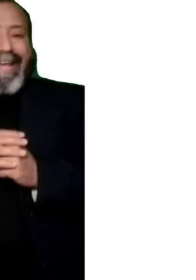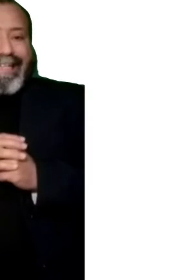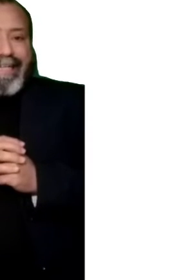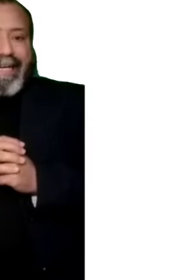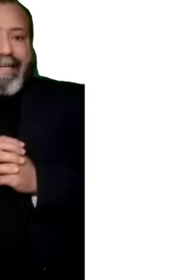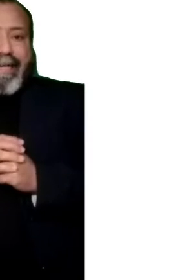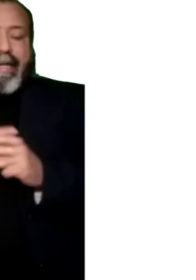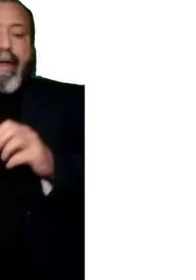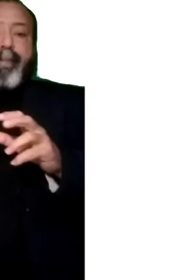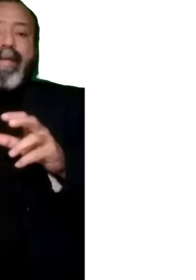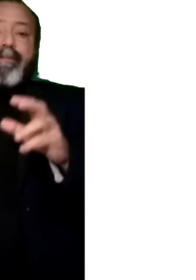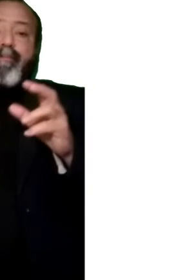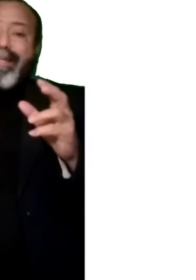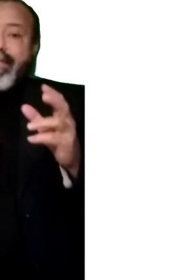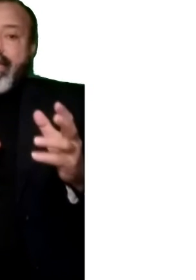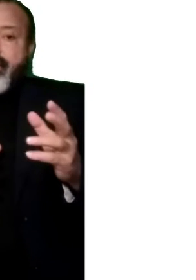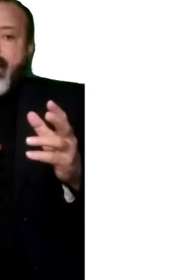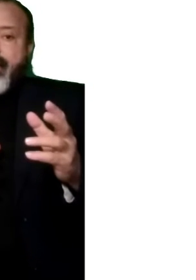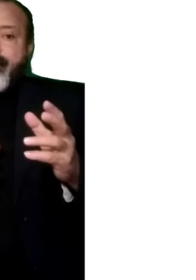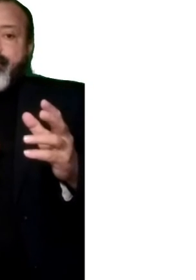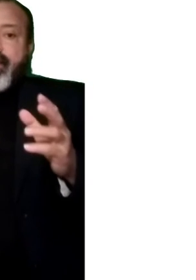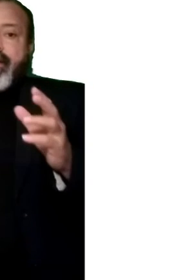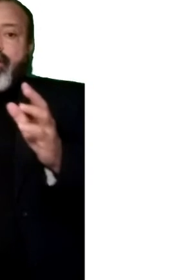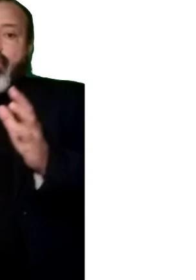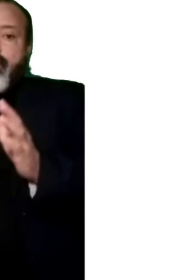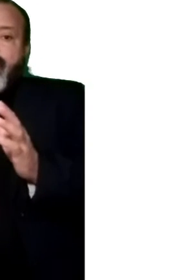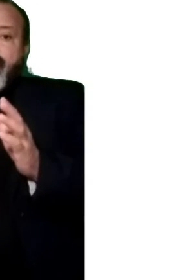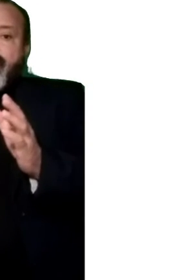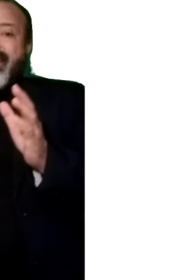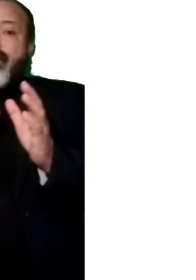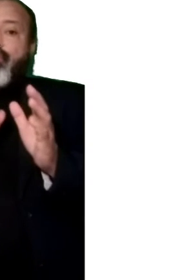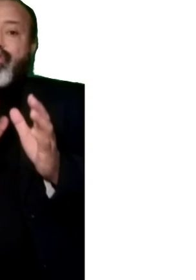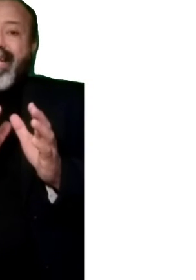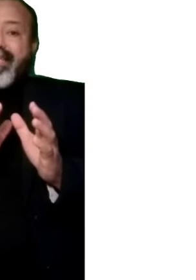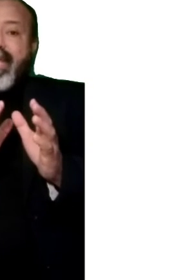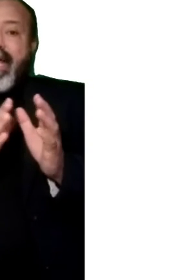delito desde la perspectiva como circunstancia.